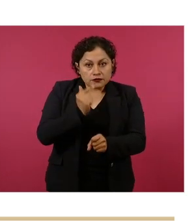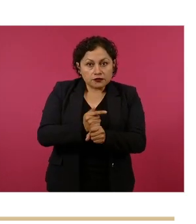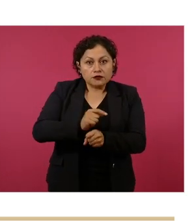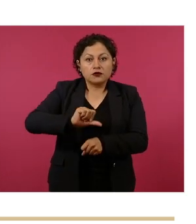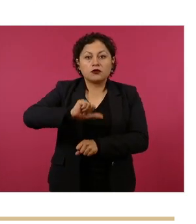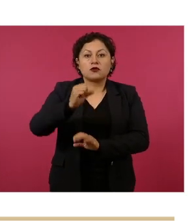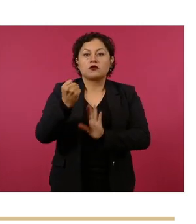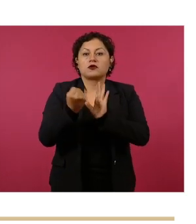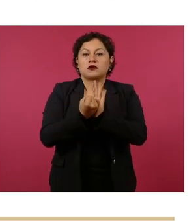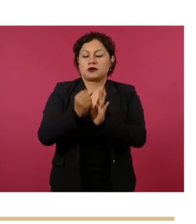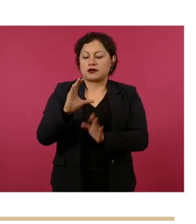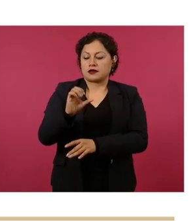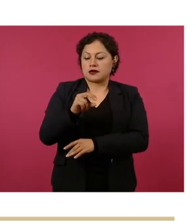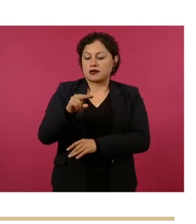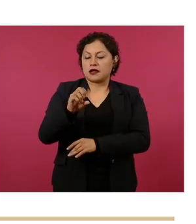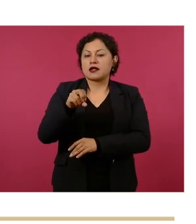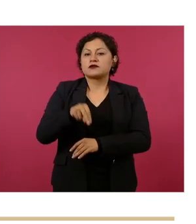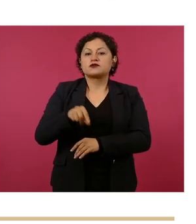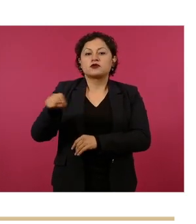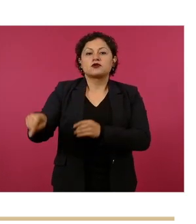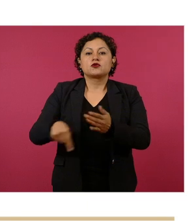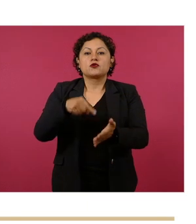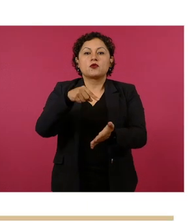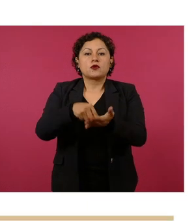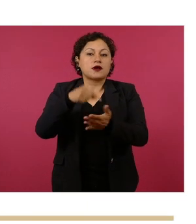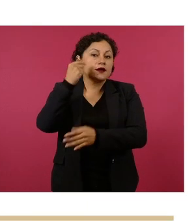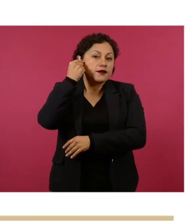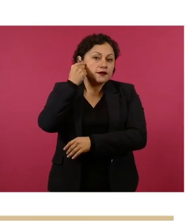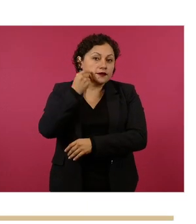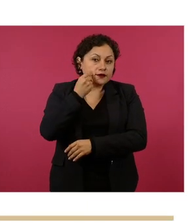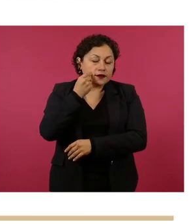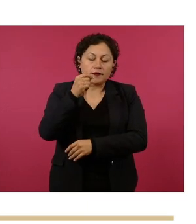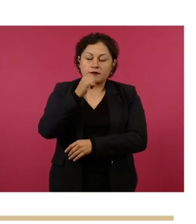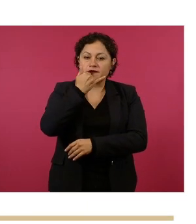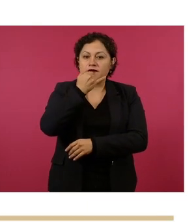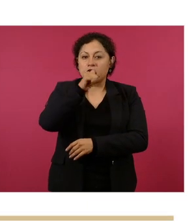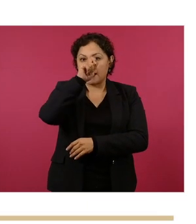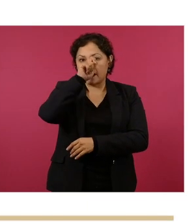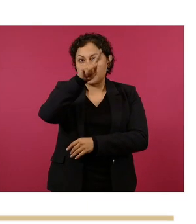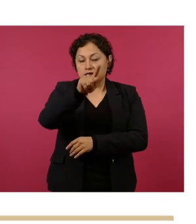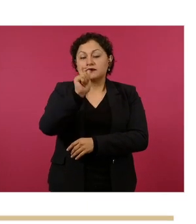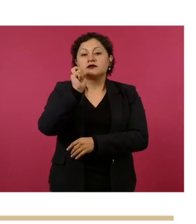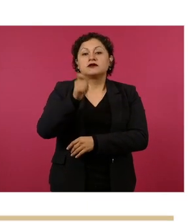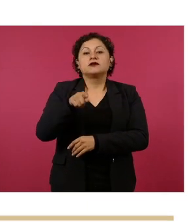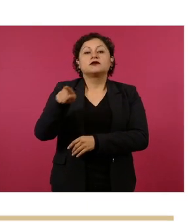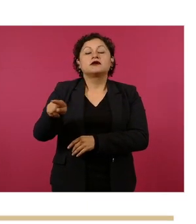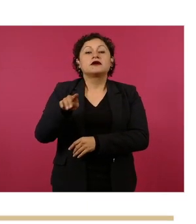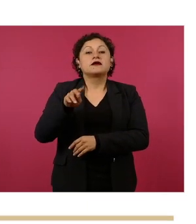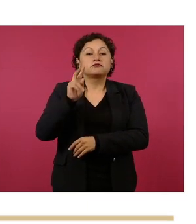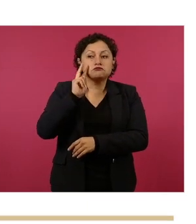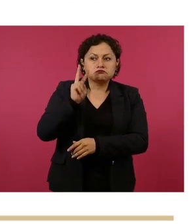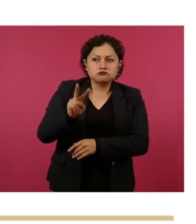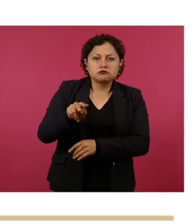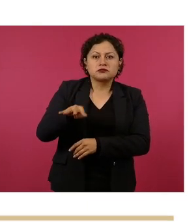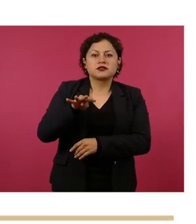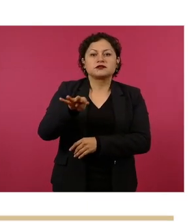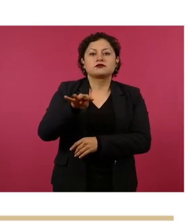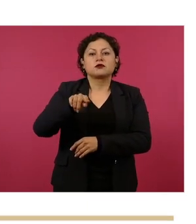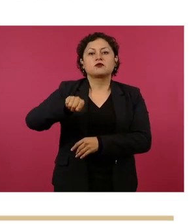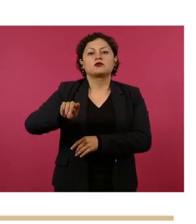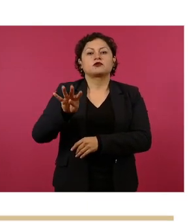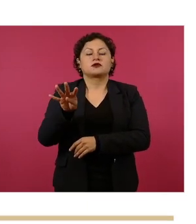Gas del Cañón, pero en esta ocasión en Villa Guerrero, Jalisco, lo obtuvimos en 19 pesos con 19 centavos,